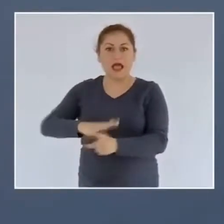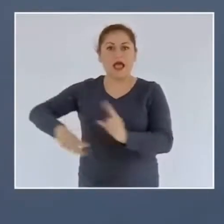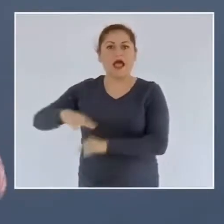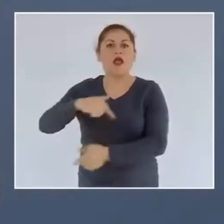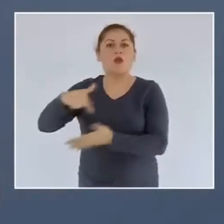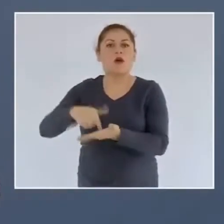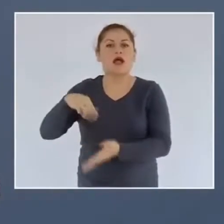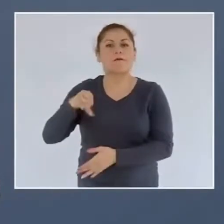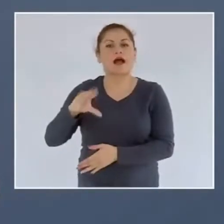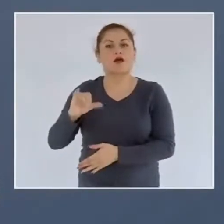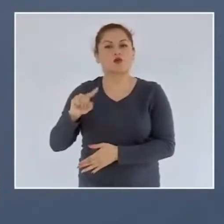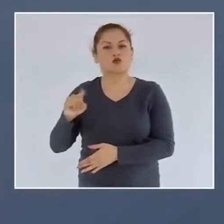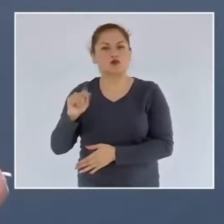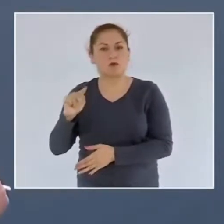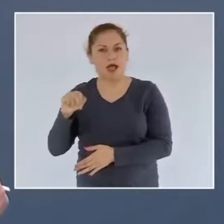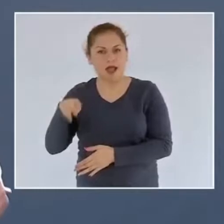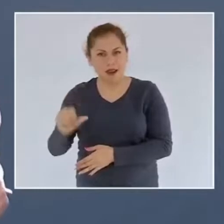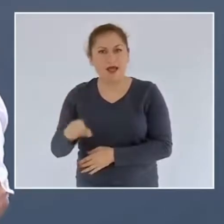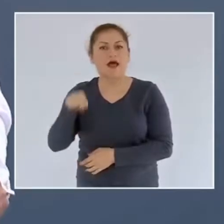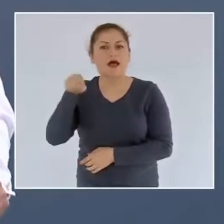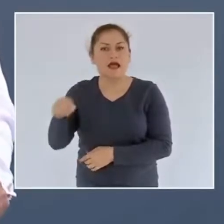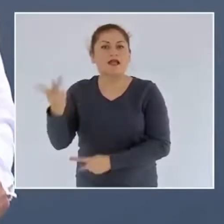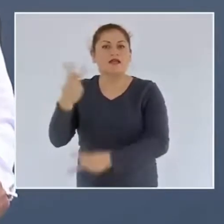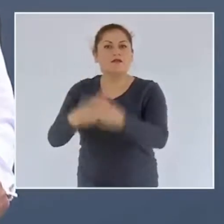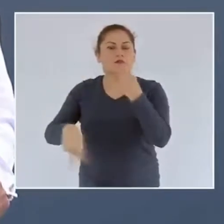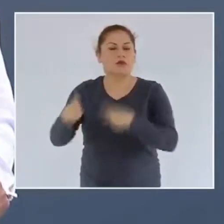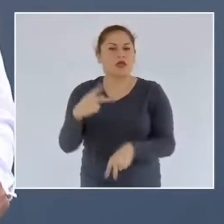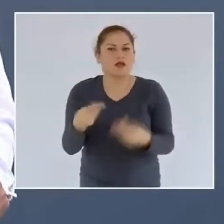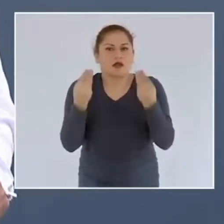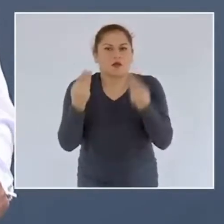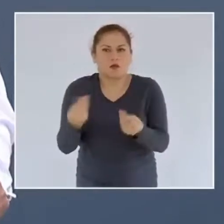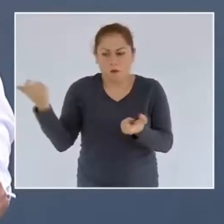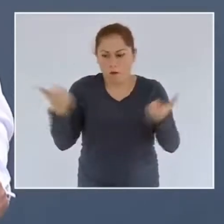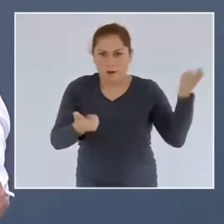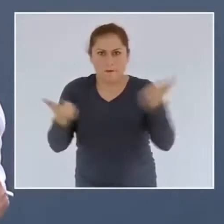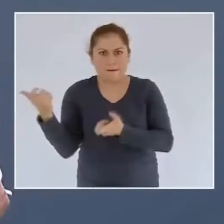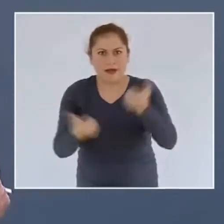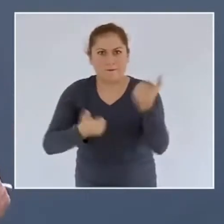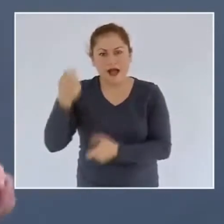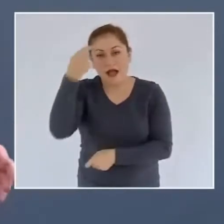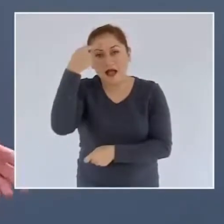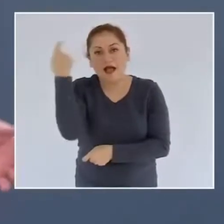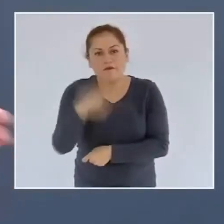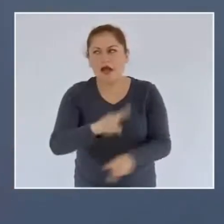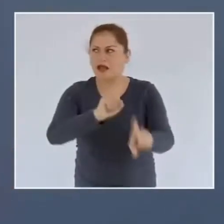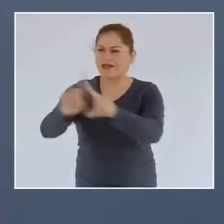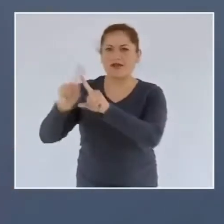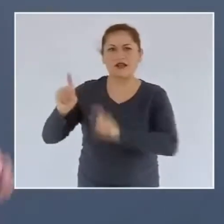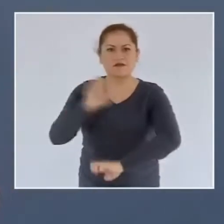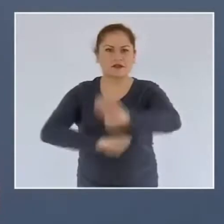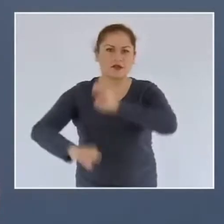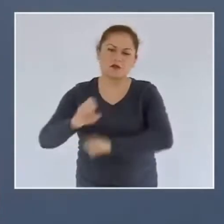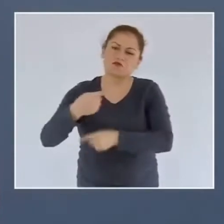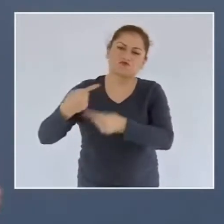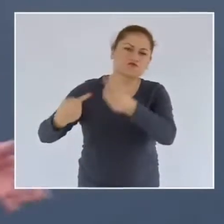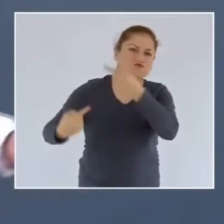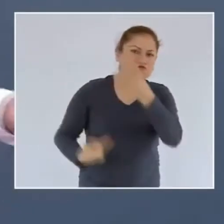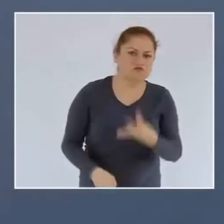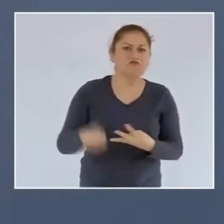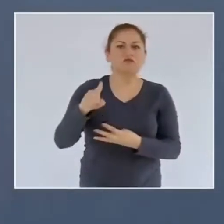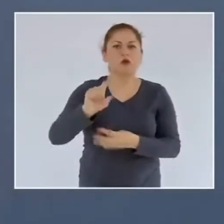trajo consigo a compañías, o la inversión fue la puerta de llegada para compañías como Pearson y